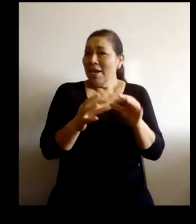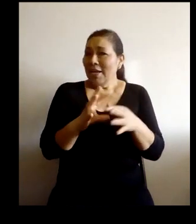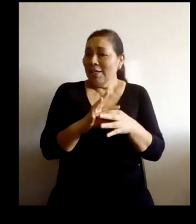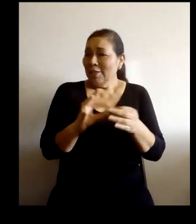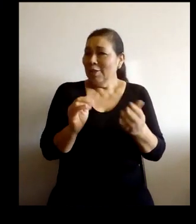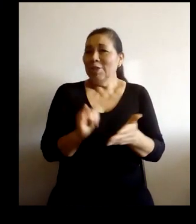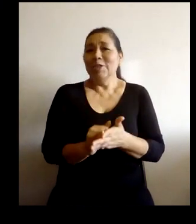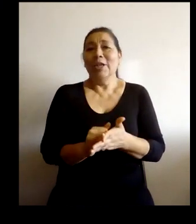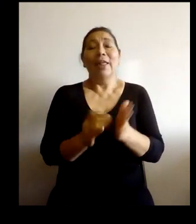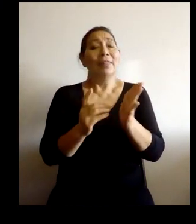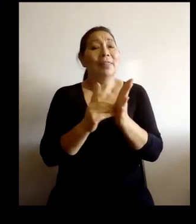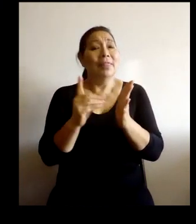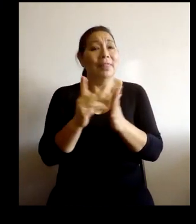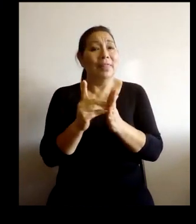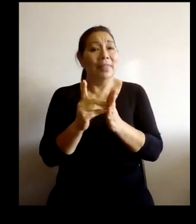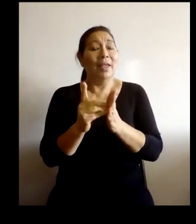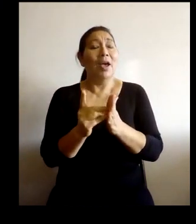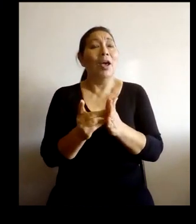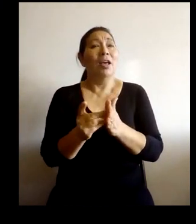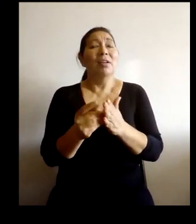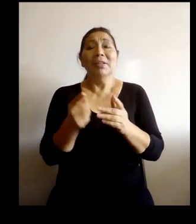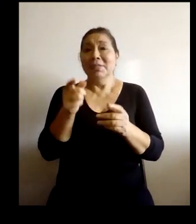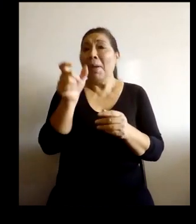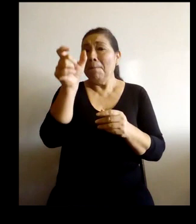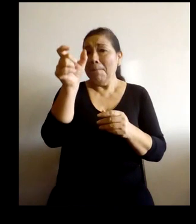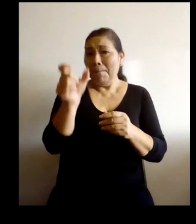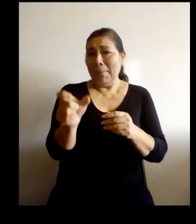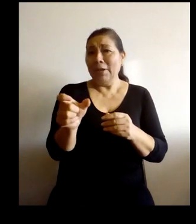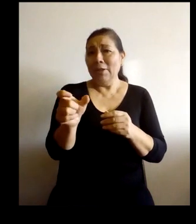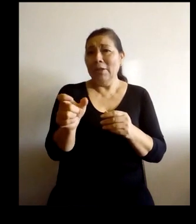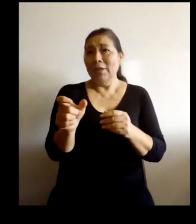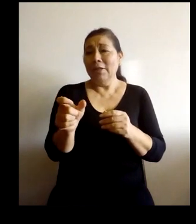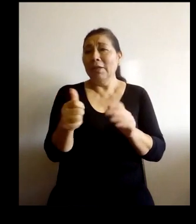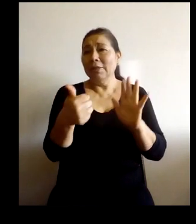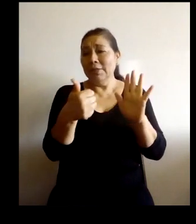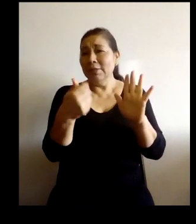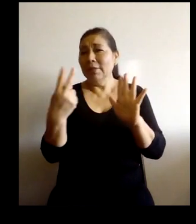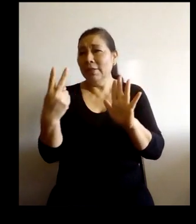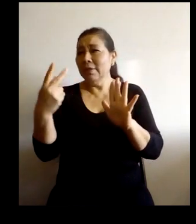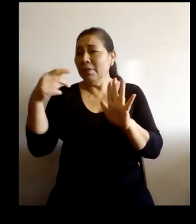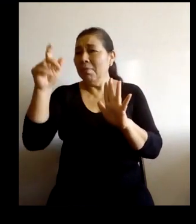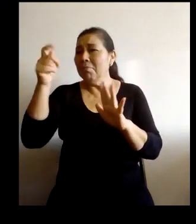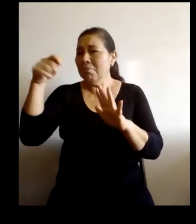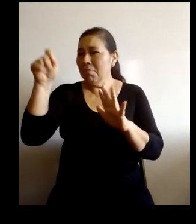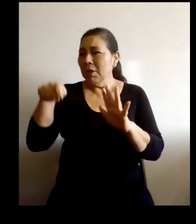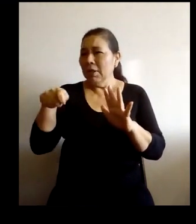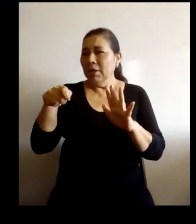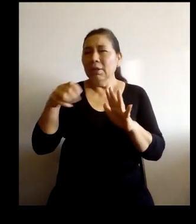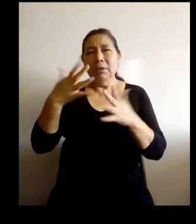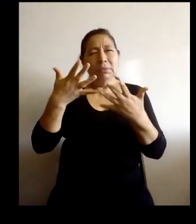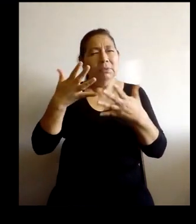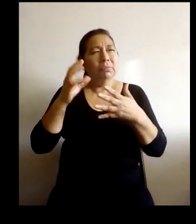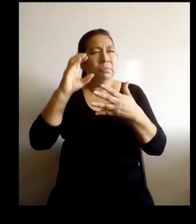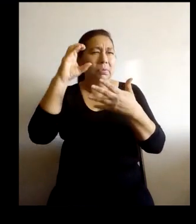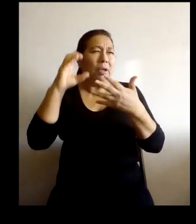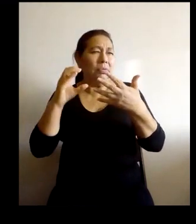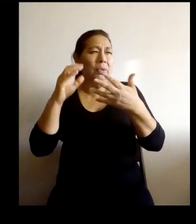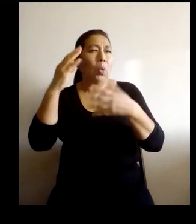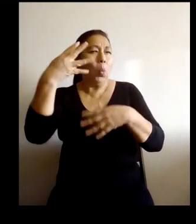historia del dictamen del Hospital Honorio Delgado, esta persona estaría con 67% de menoscabo, es decir, una clase